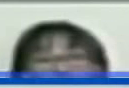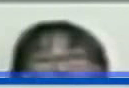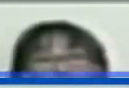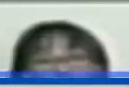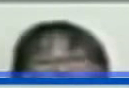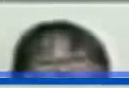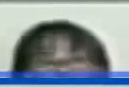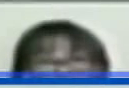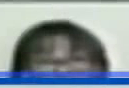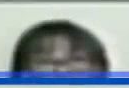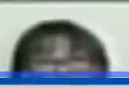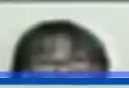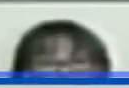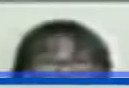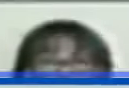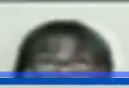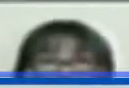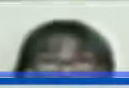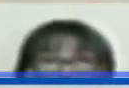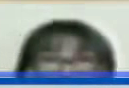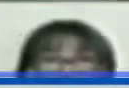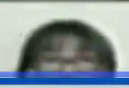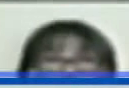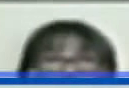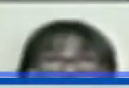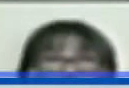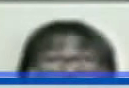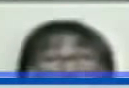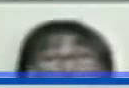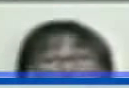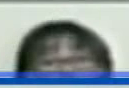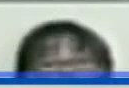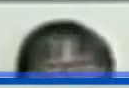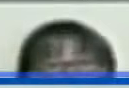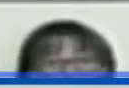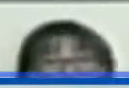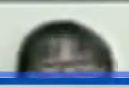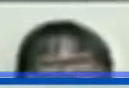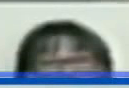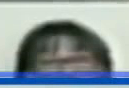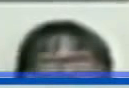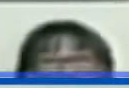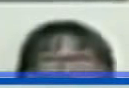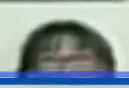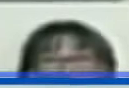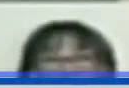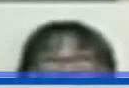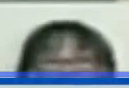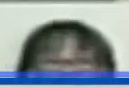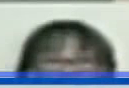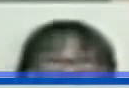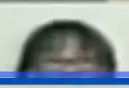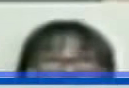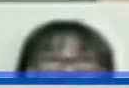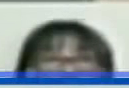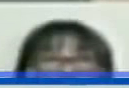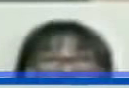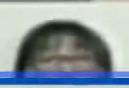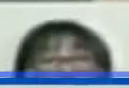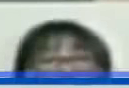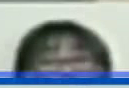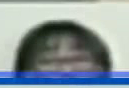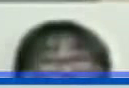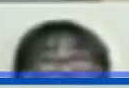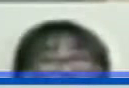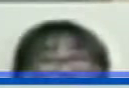municipios perdón a las gobernaciones ya los municipios el excedente en el caso de las gobernaciones